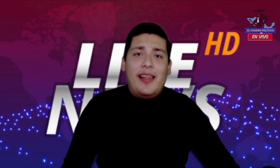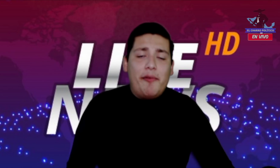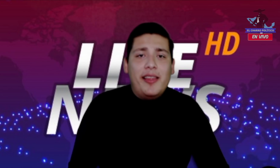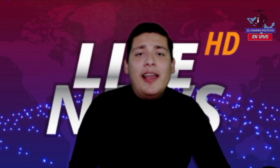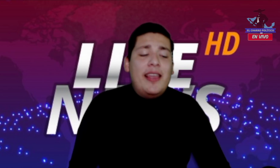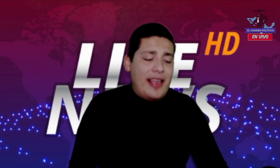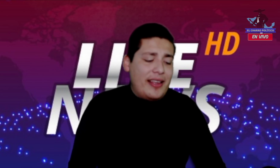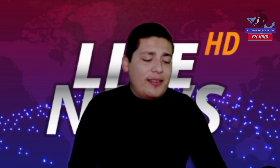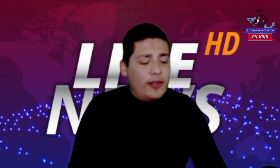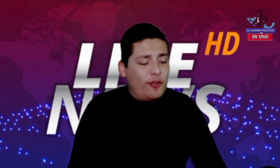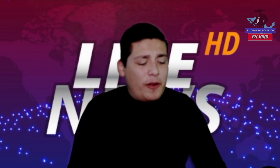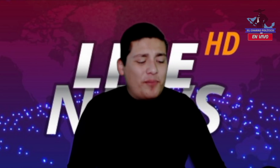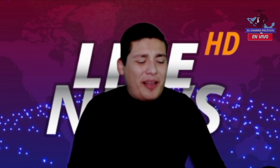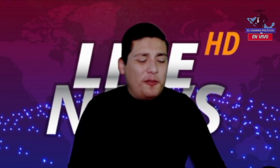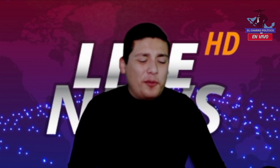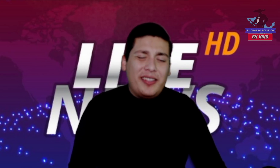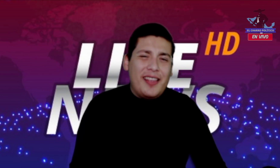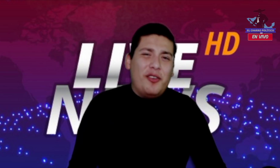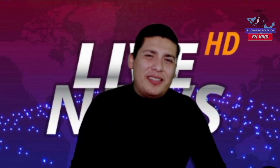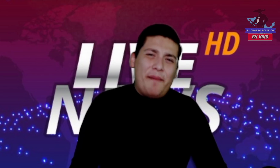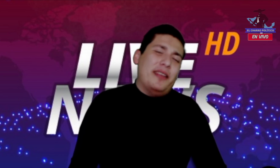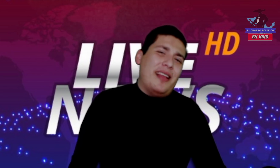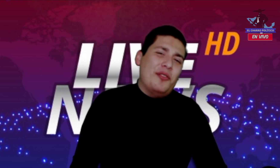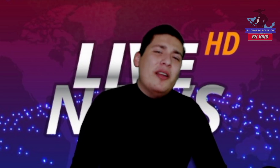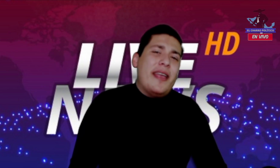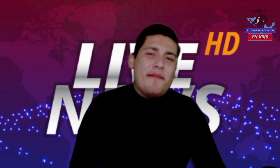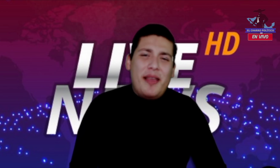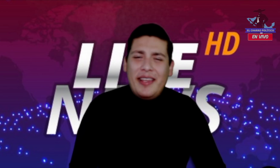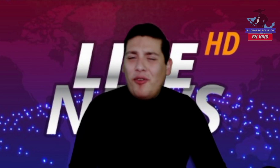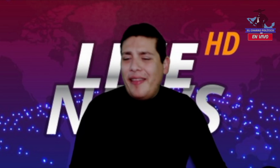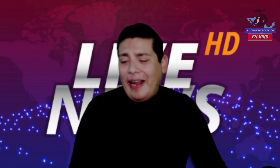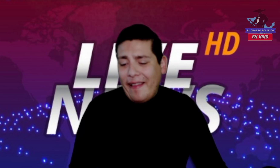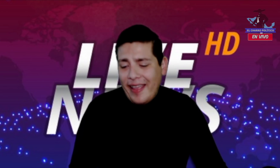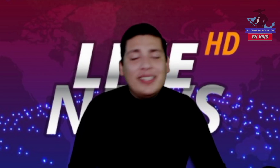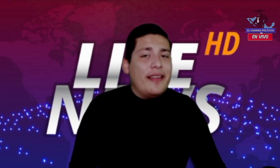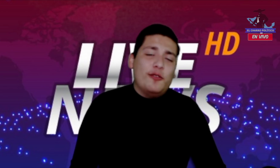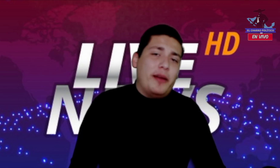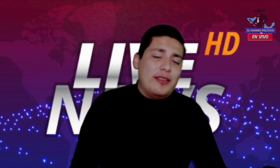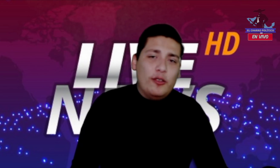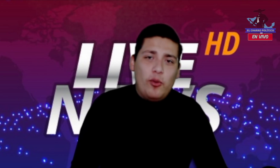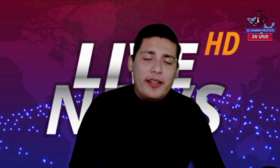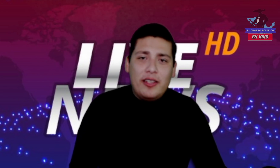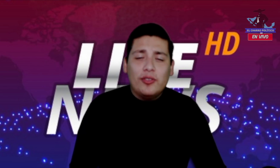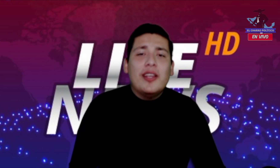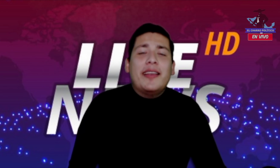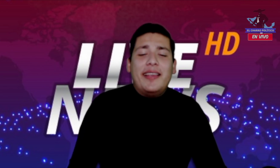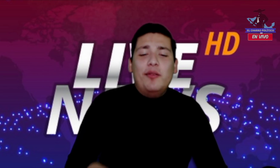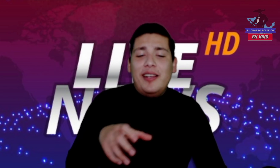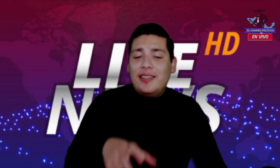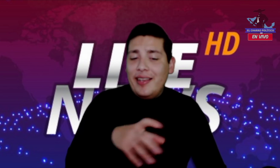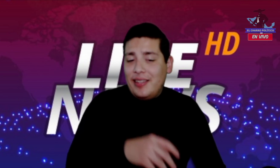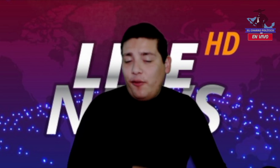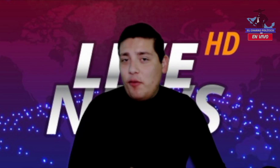disfrutar de la vida. Y aquí es donde nos preguntamos pues qué es lo que está pasando en México, la decadencia de los partidos políticos que